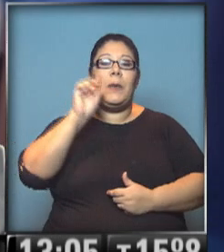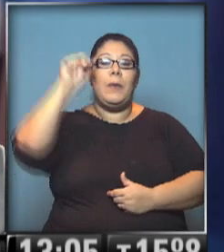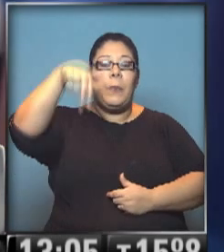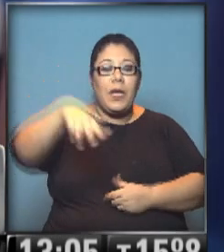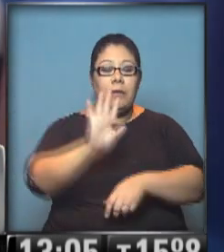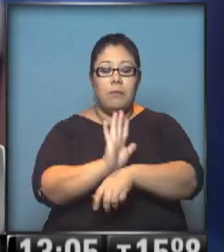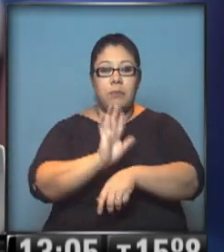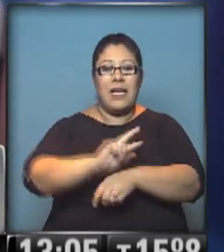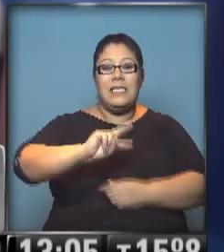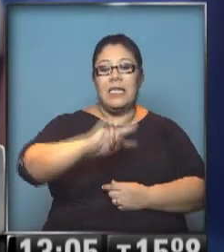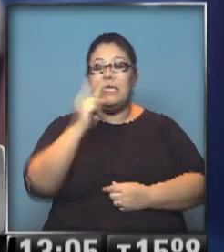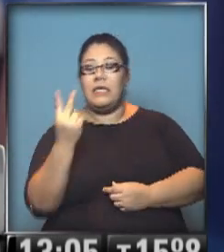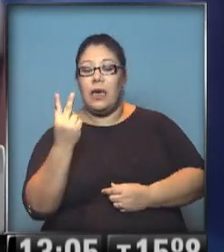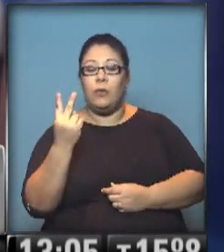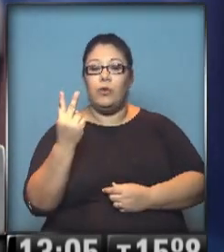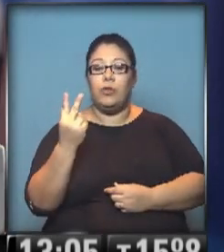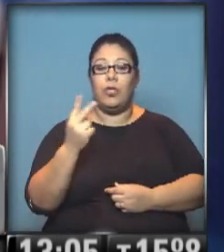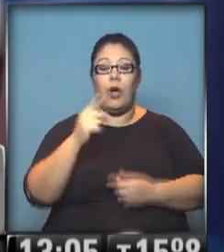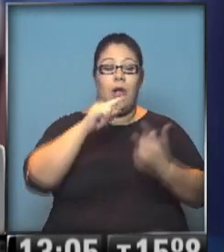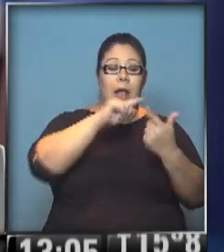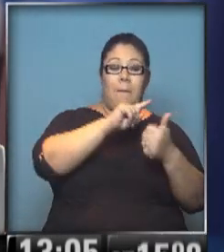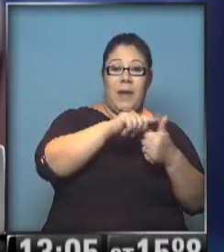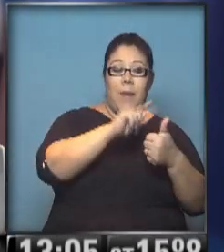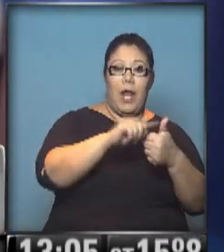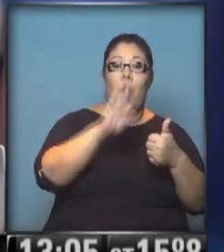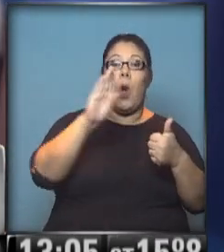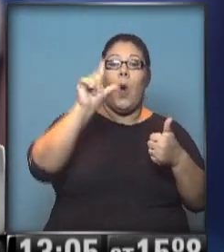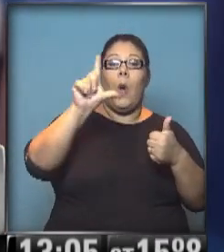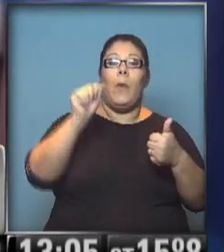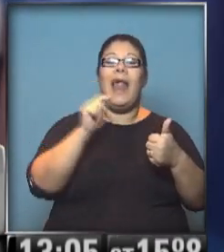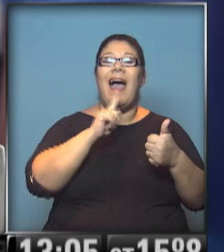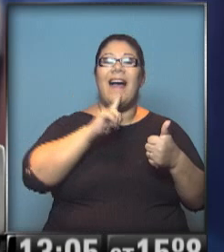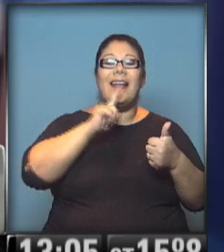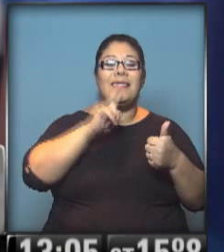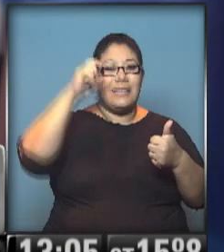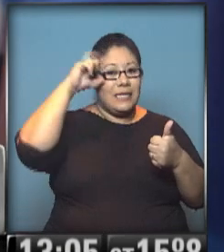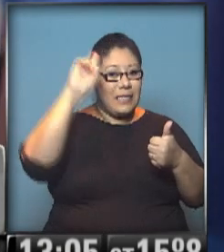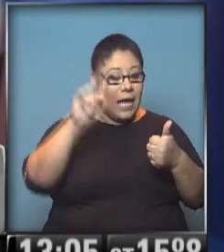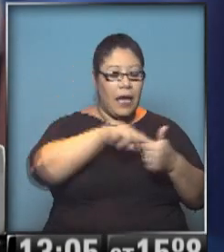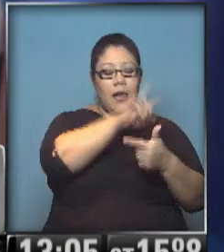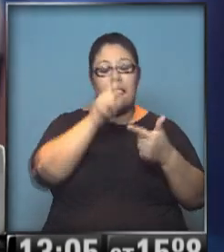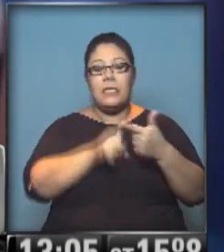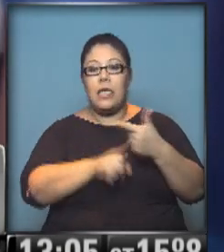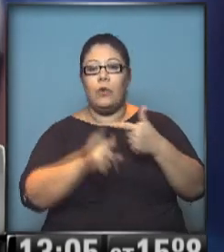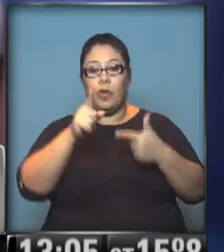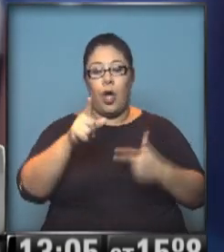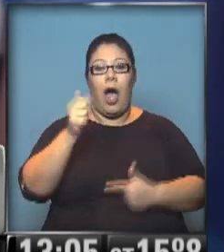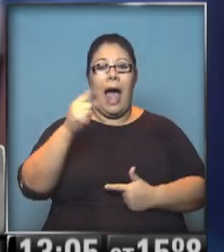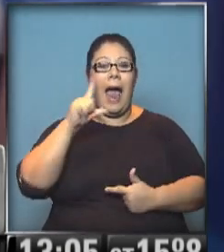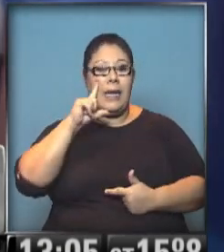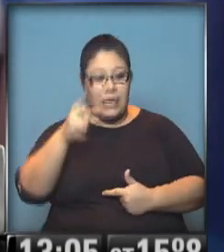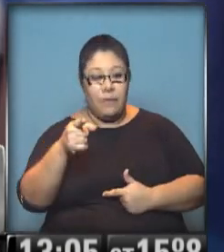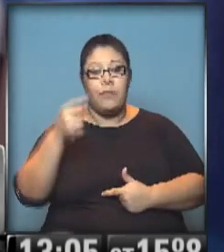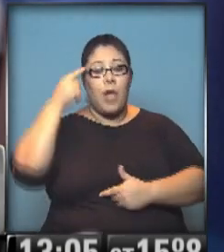con hombre militar, que llega luego de estar en su federación desde los 23 años, súper